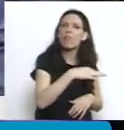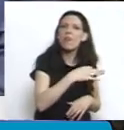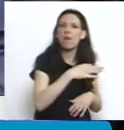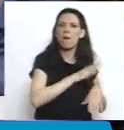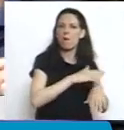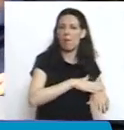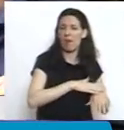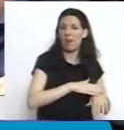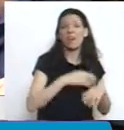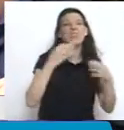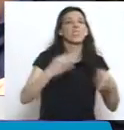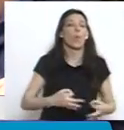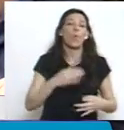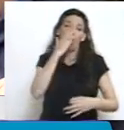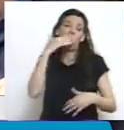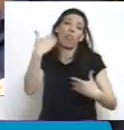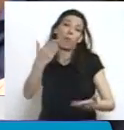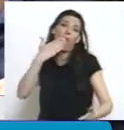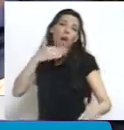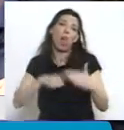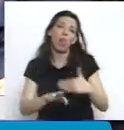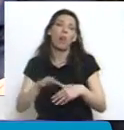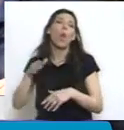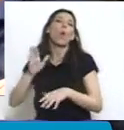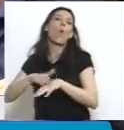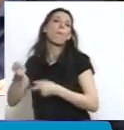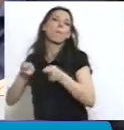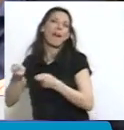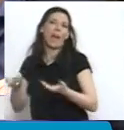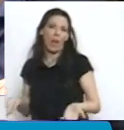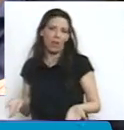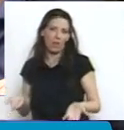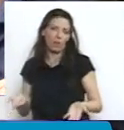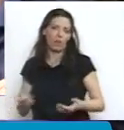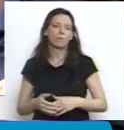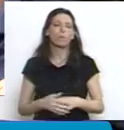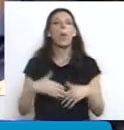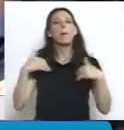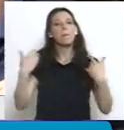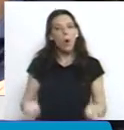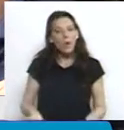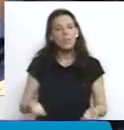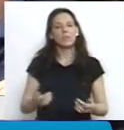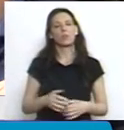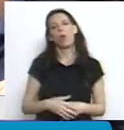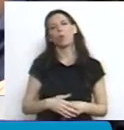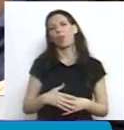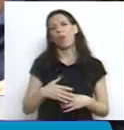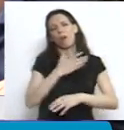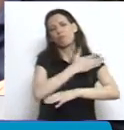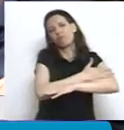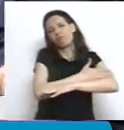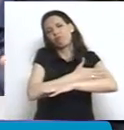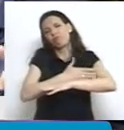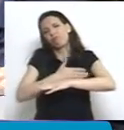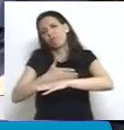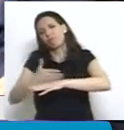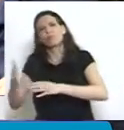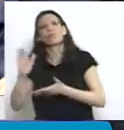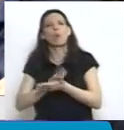ajuste se los impuso el mercado. Por eso, por los fundamentos que di anteriormente en lo que hace a